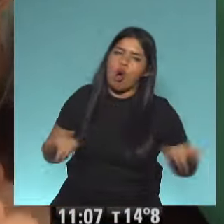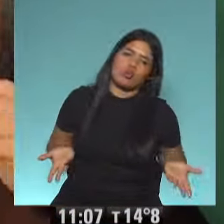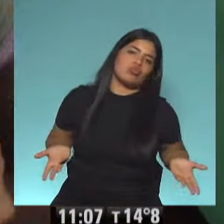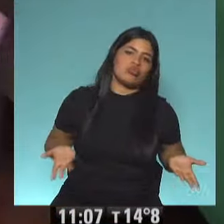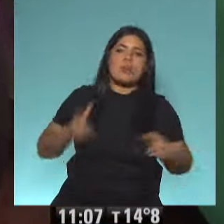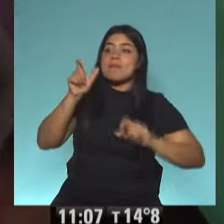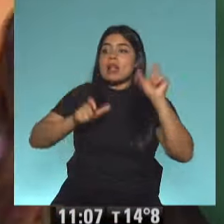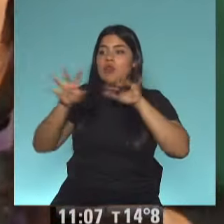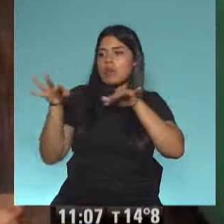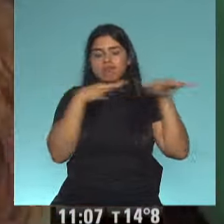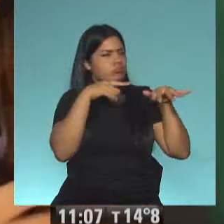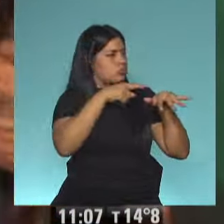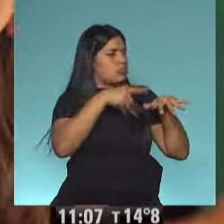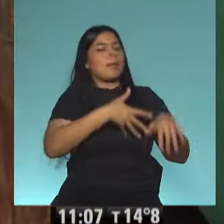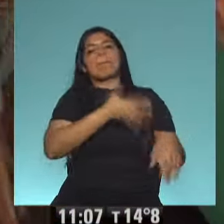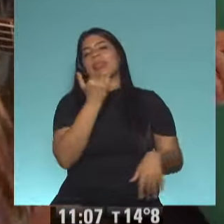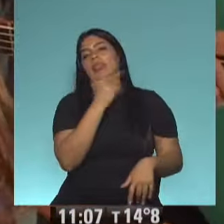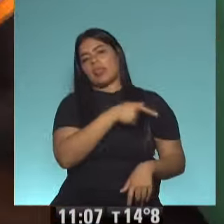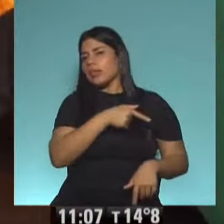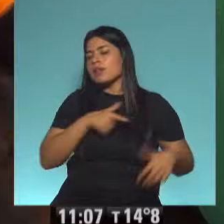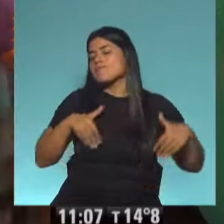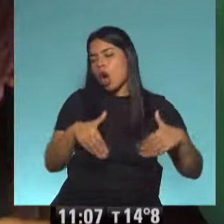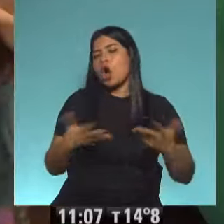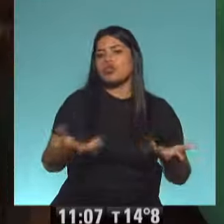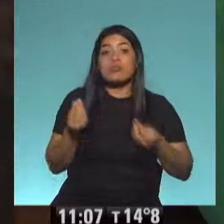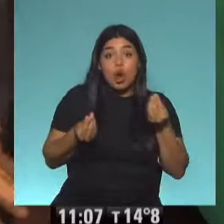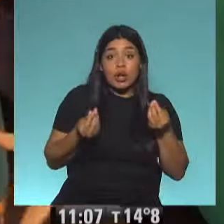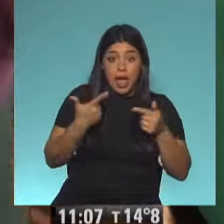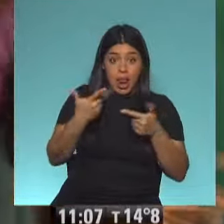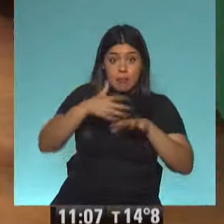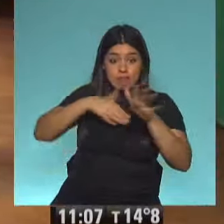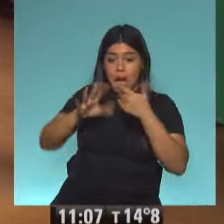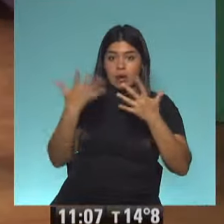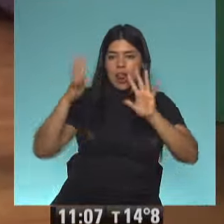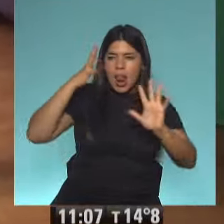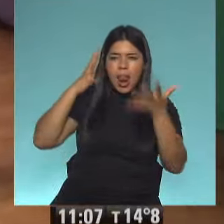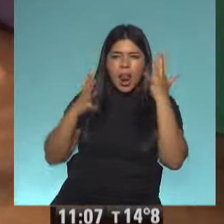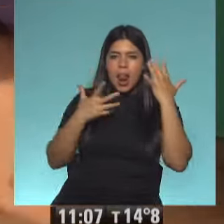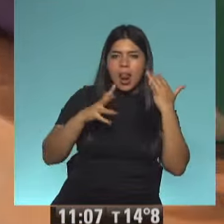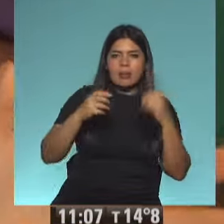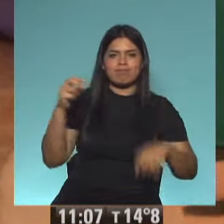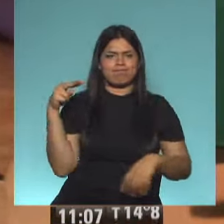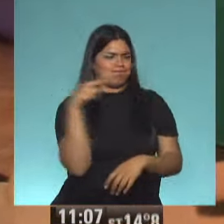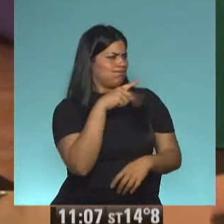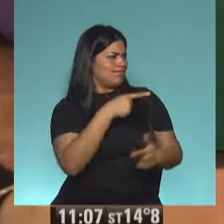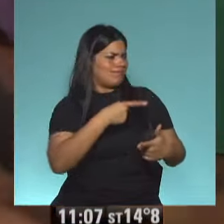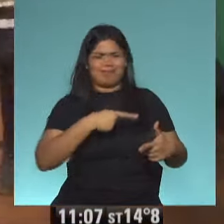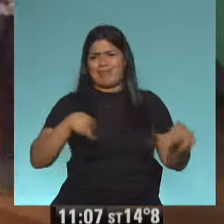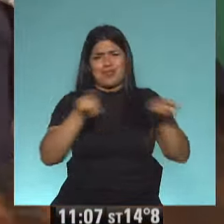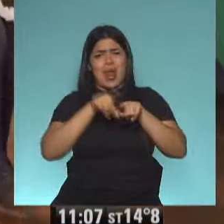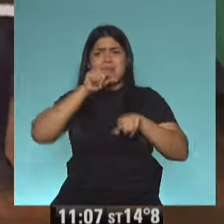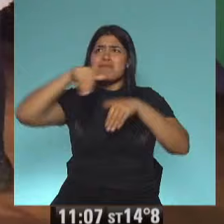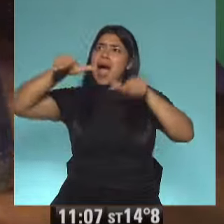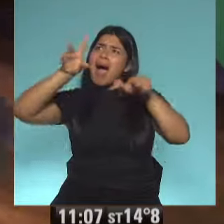lo reconoce cuando se pone a bailar. Si mueve las manos para carnaval, esto no es un pero.